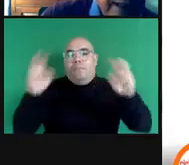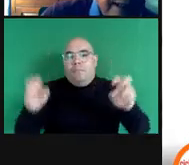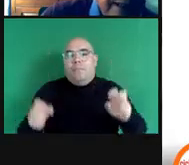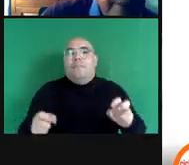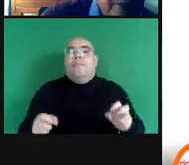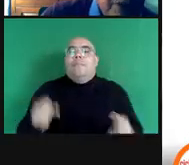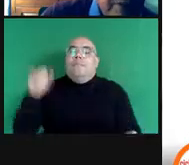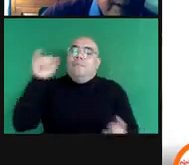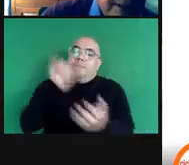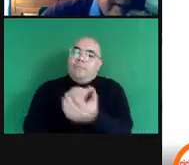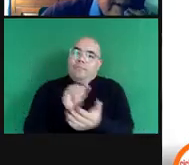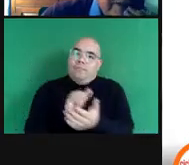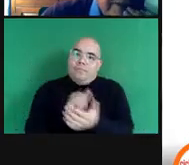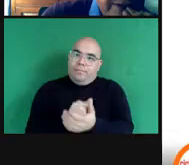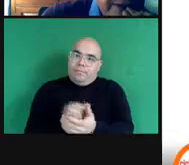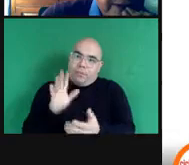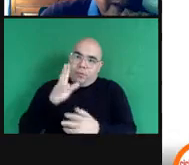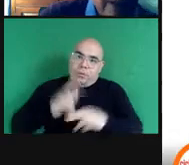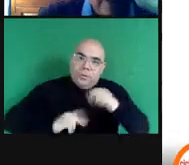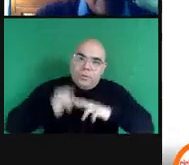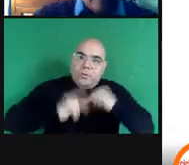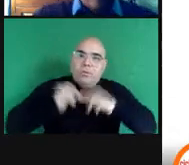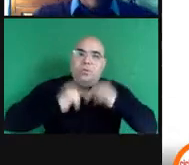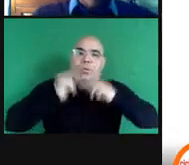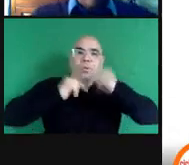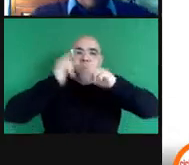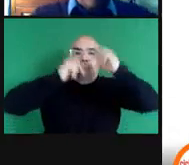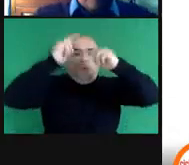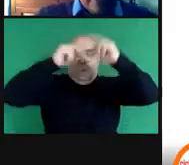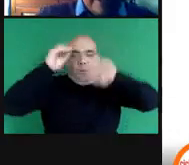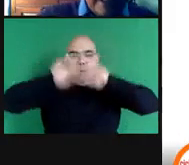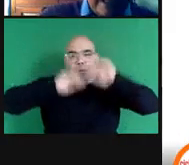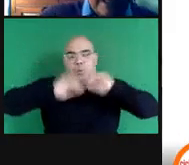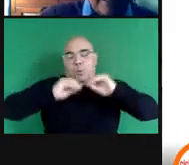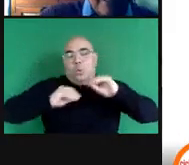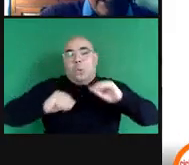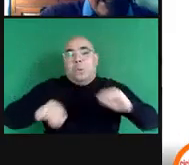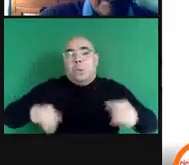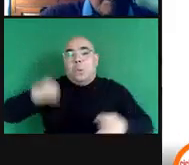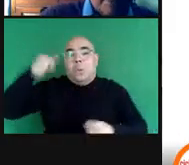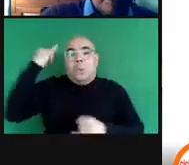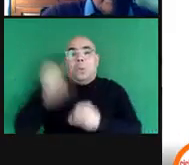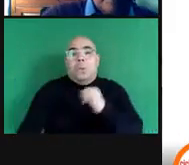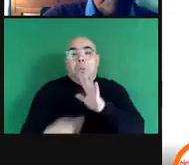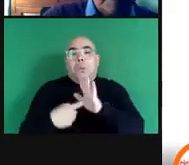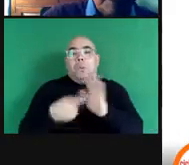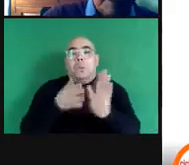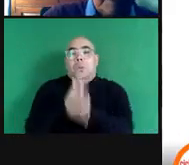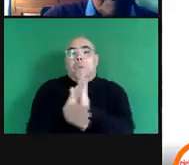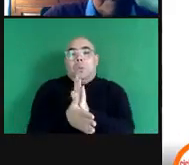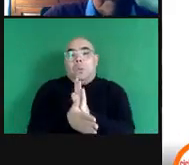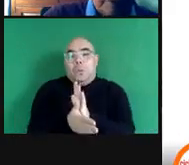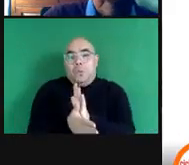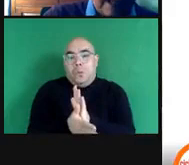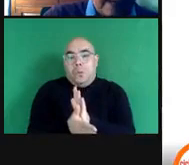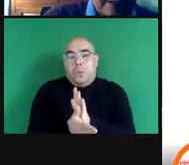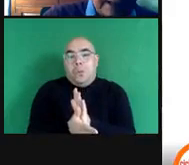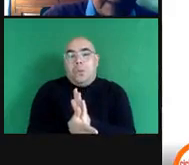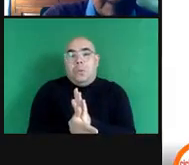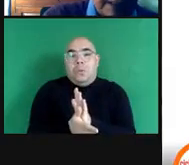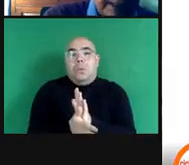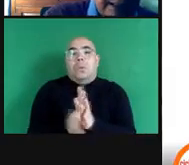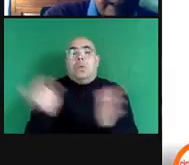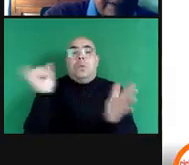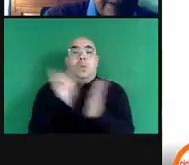estructura y se hace imposible retirarlos. Con el tiempo, al aflorar, generan manchas permanentes en la superficie. O sea, a